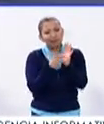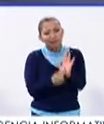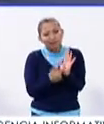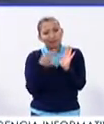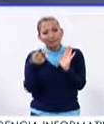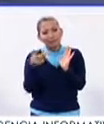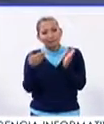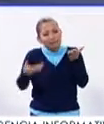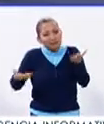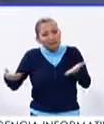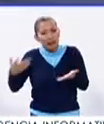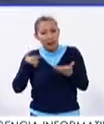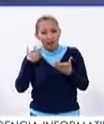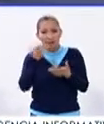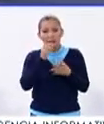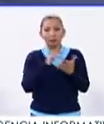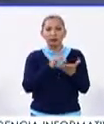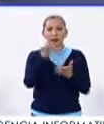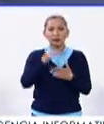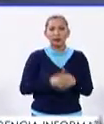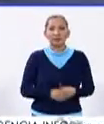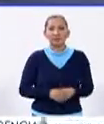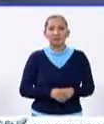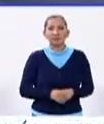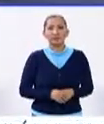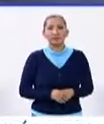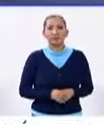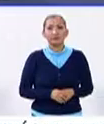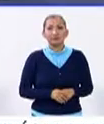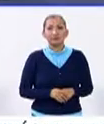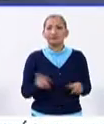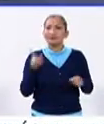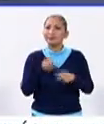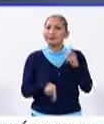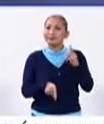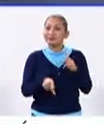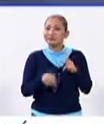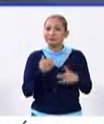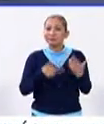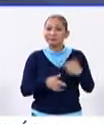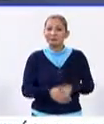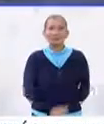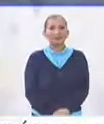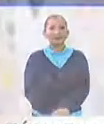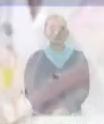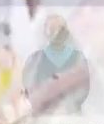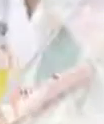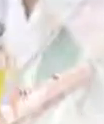piezas sobre la mesa y seguir analizando. Gracias por acompañarnos. Gracias. Vamos a una breve pausa, regresamos.